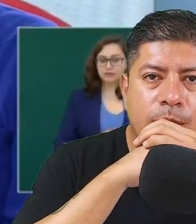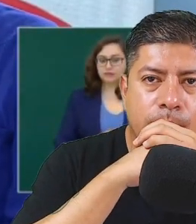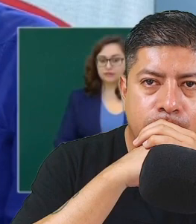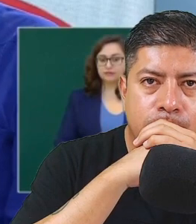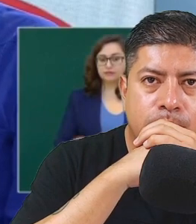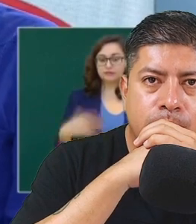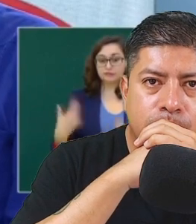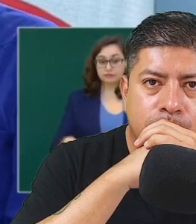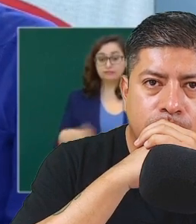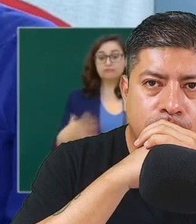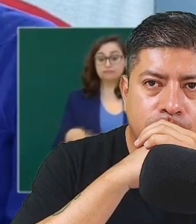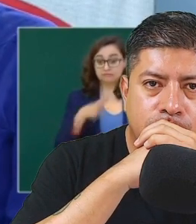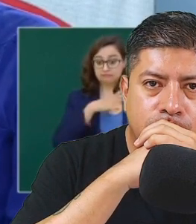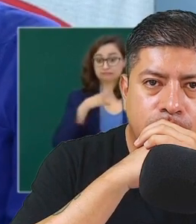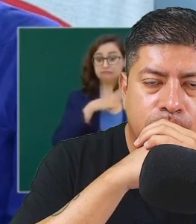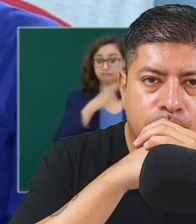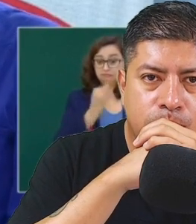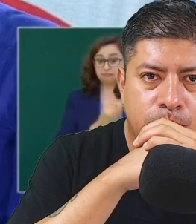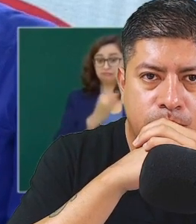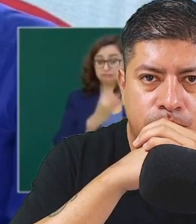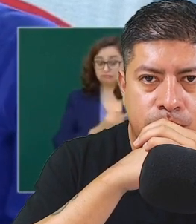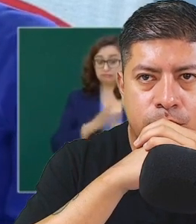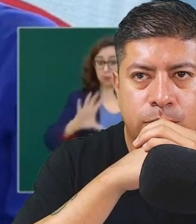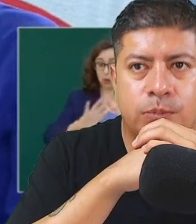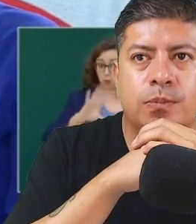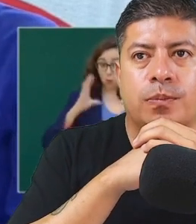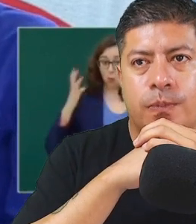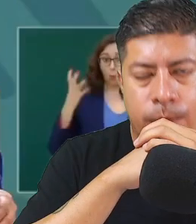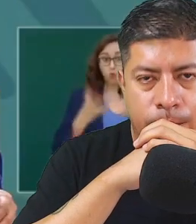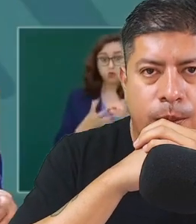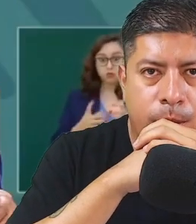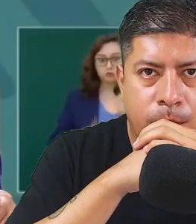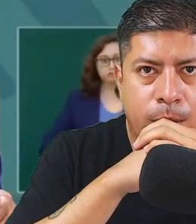una disputa mundial,